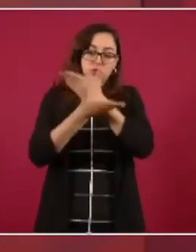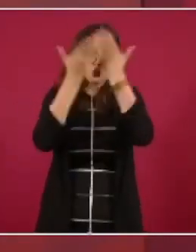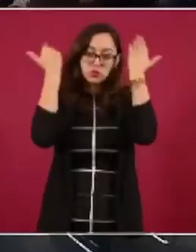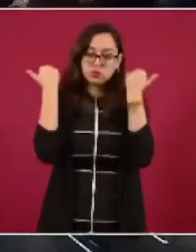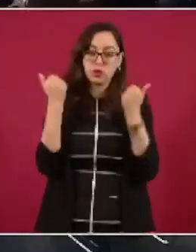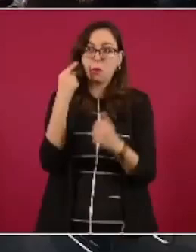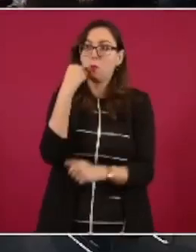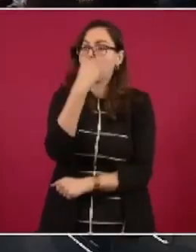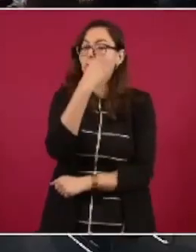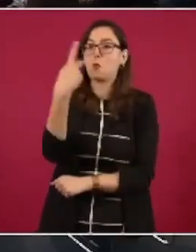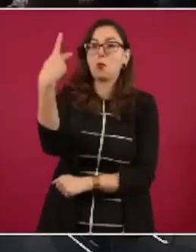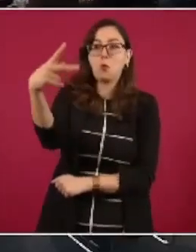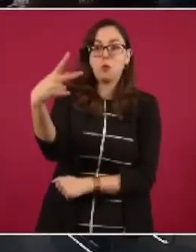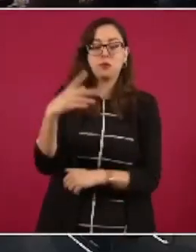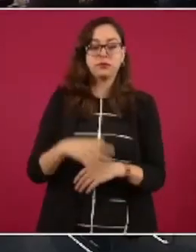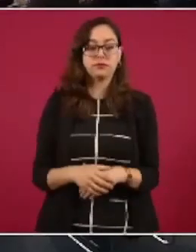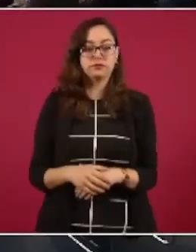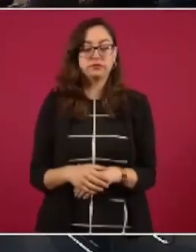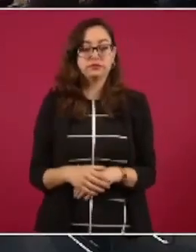Entonces, así eligieron,